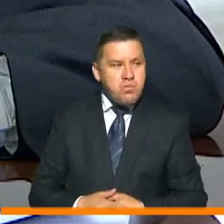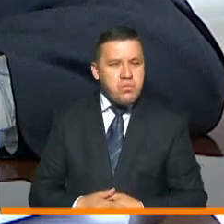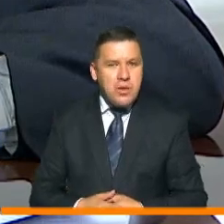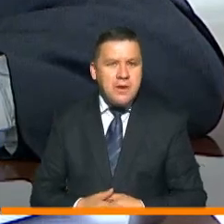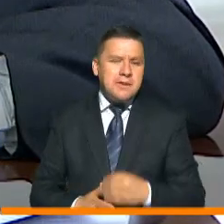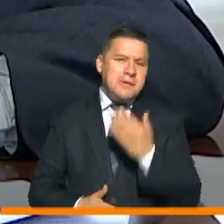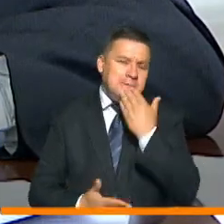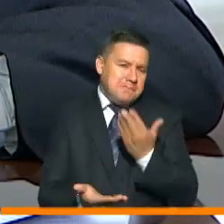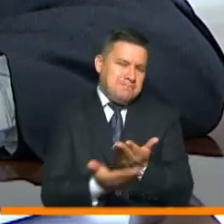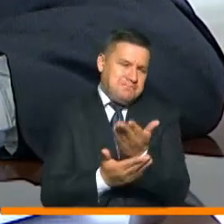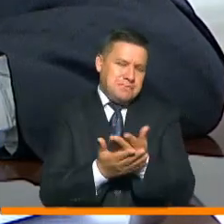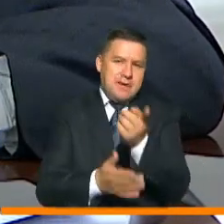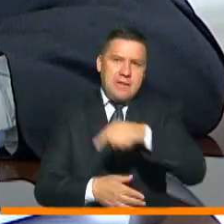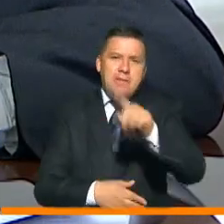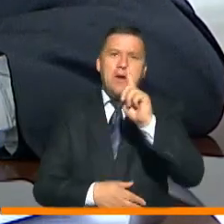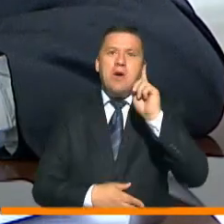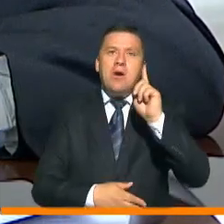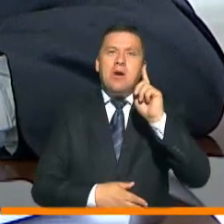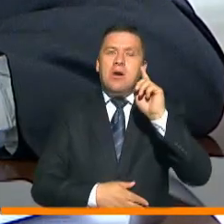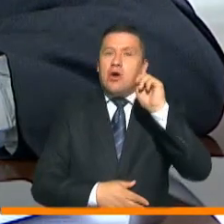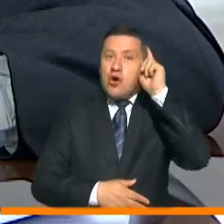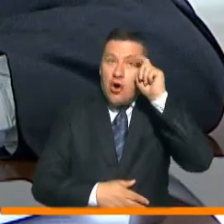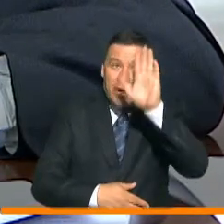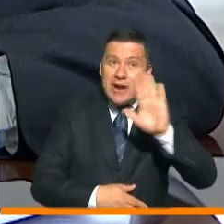Como recomendación para los alcaldes y gobernadores,